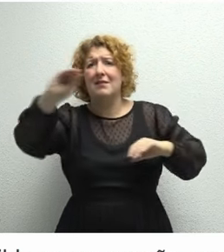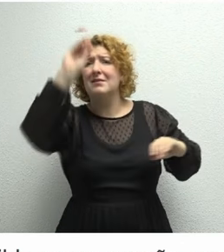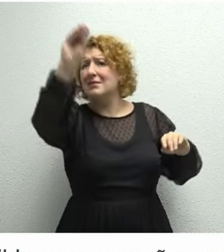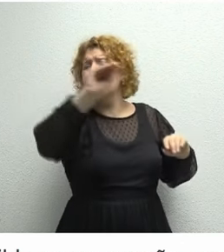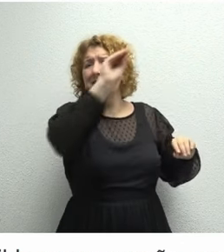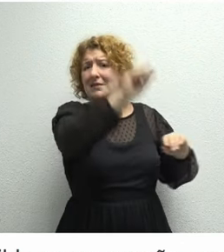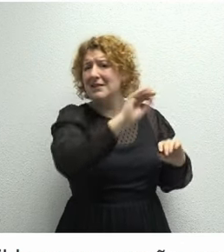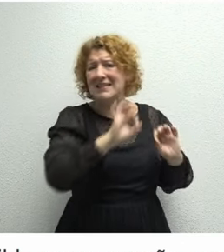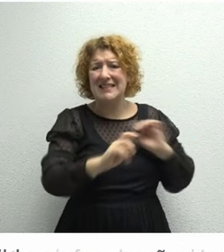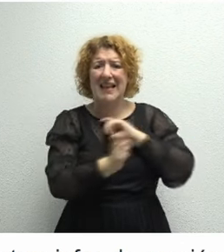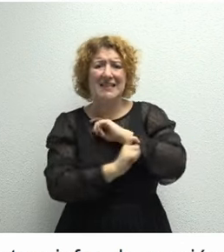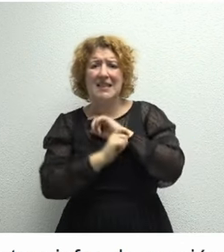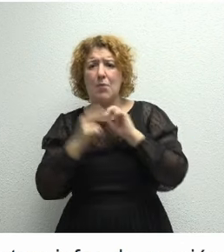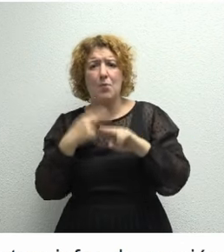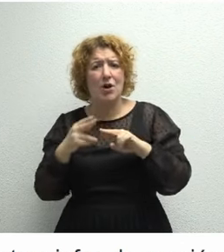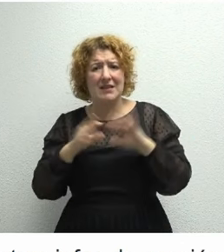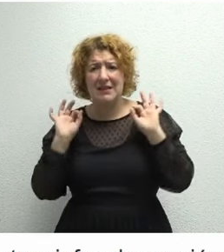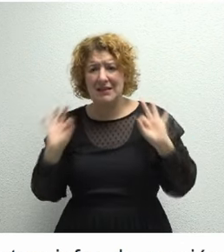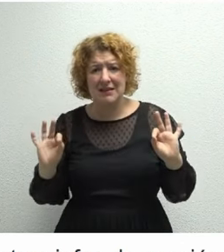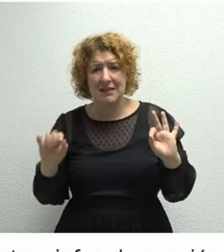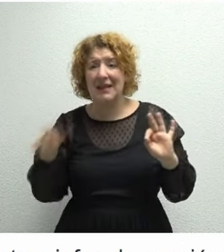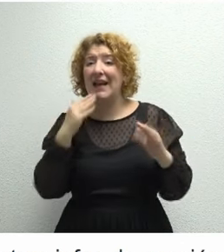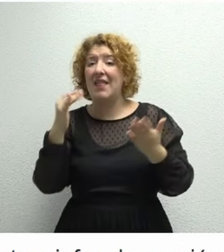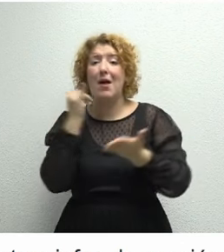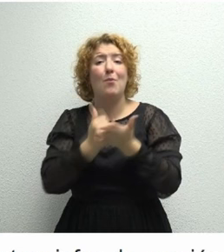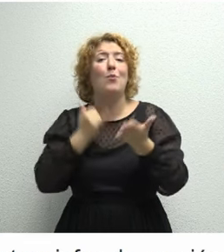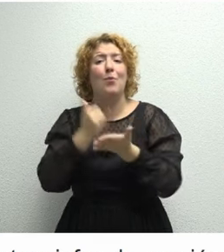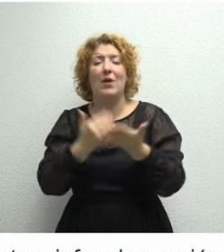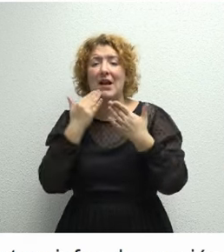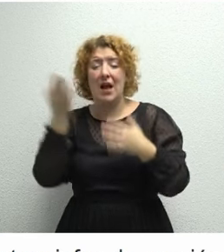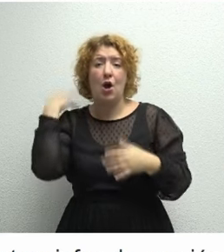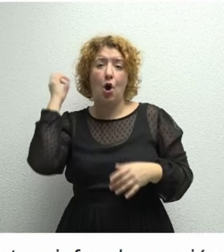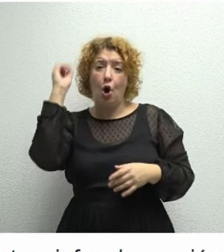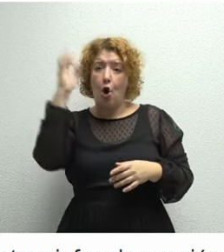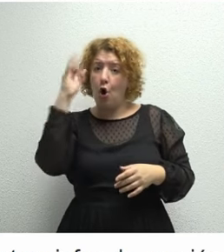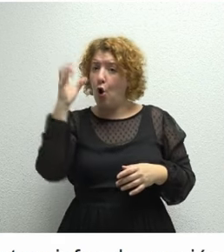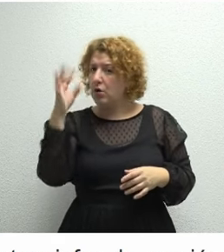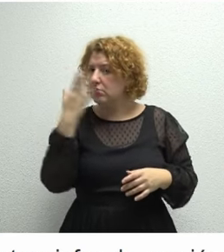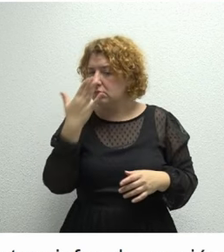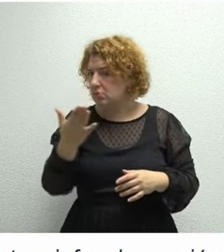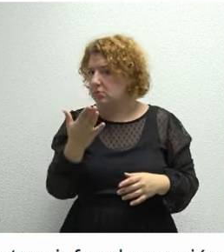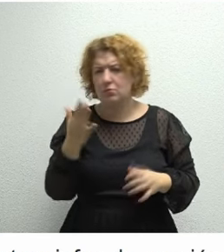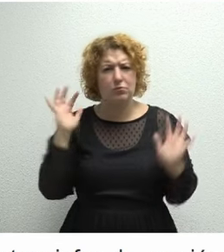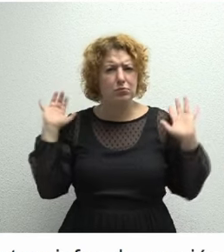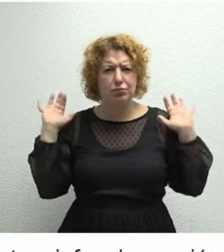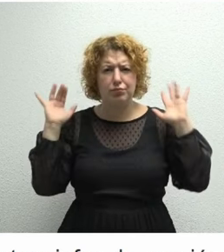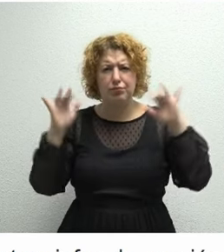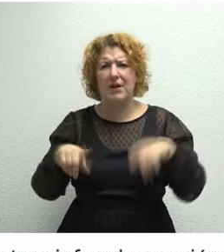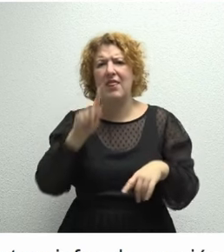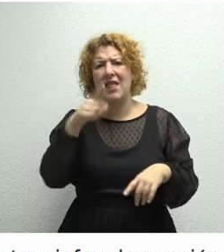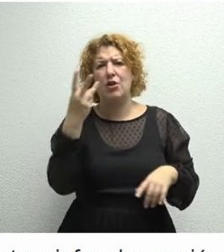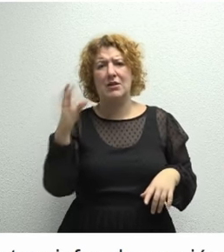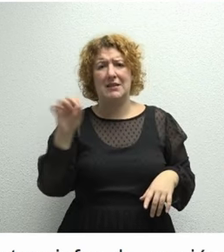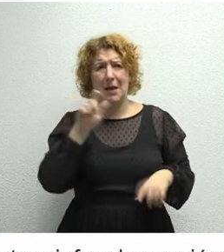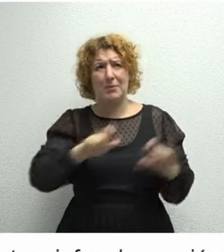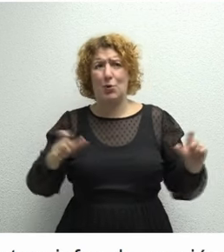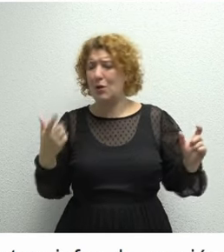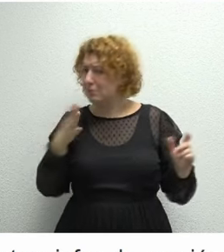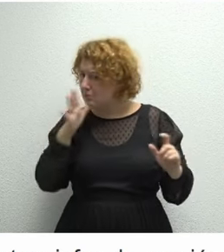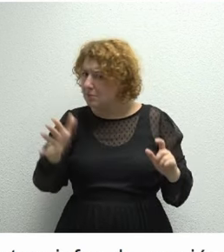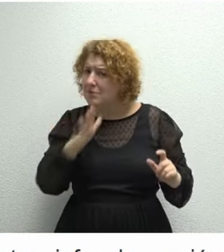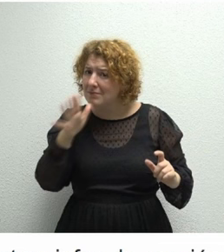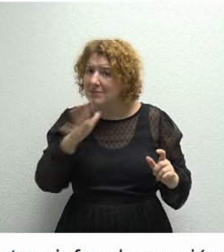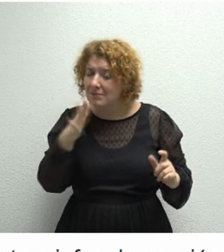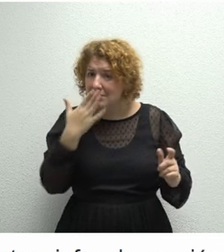política fundamental y el pilotaje nos está ayudando a eso las jornadas del otro día fue muchísima gente 130 personas para nosotros es como